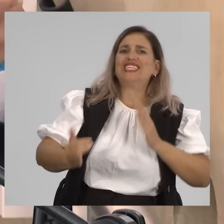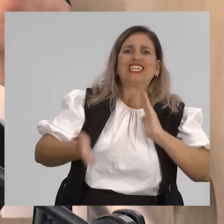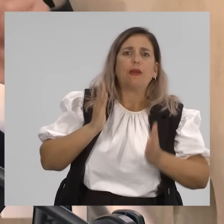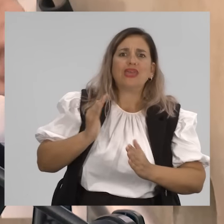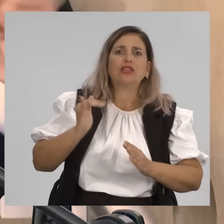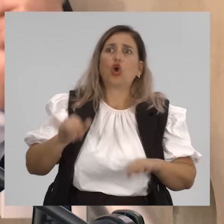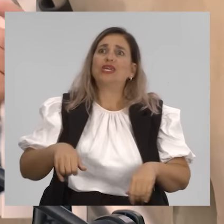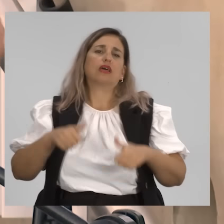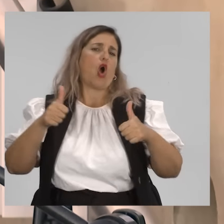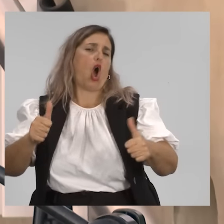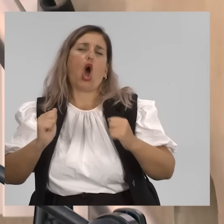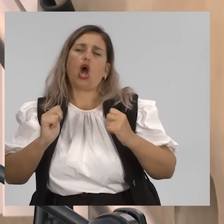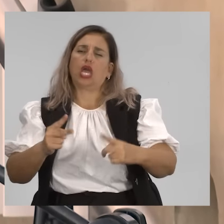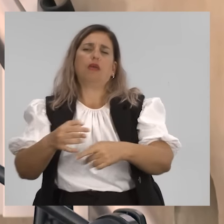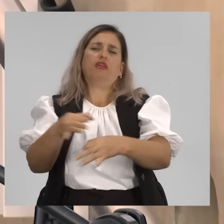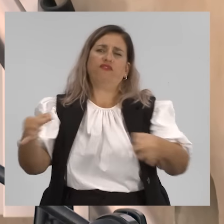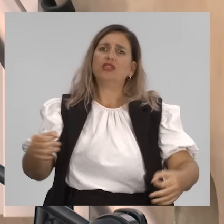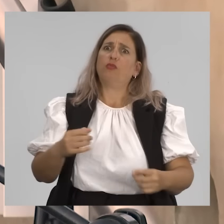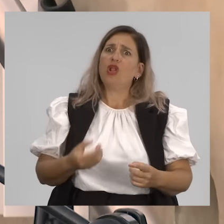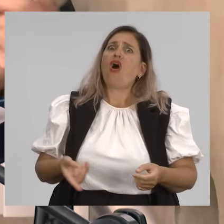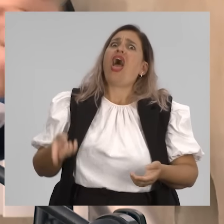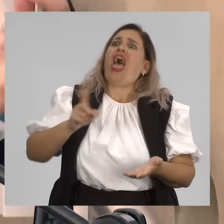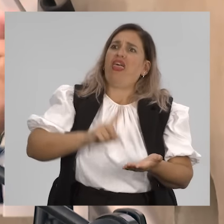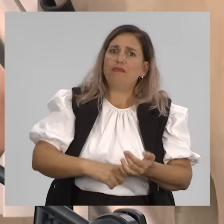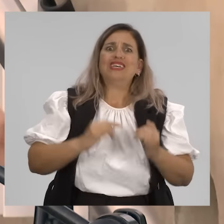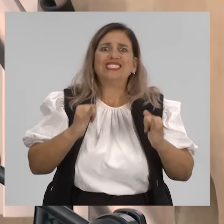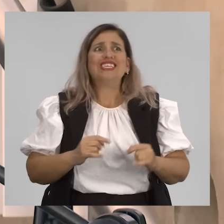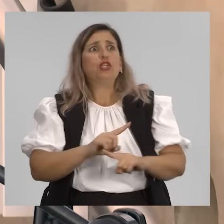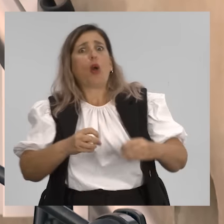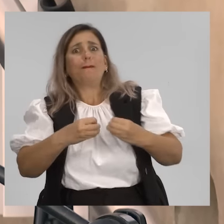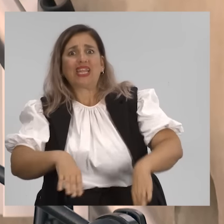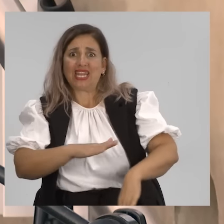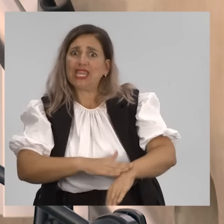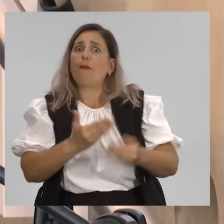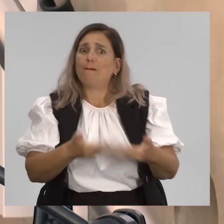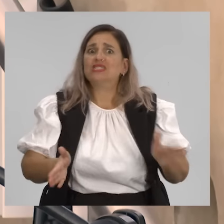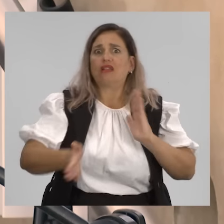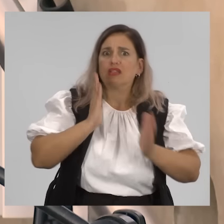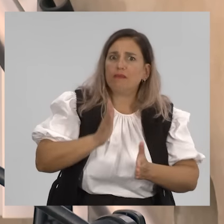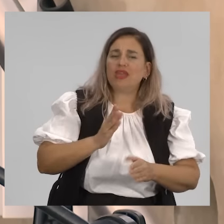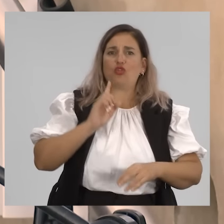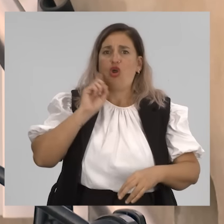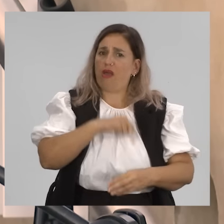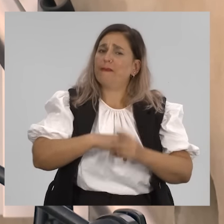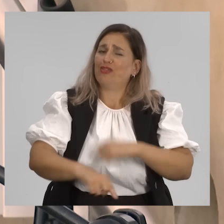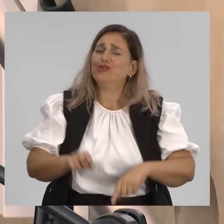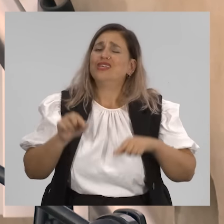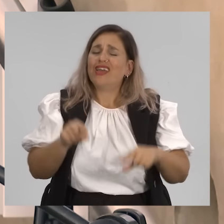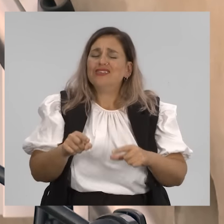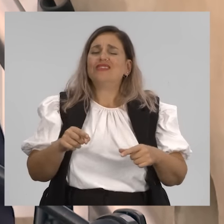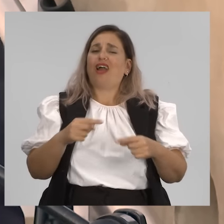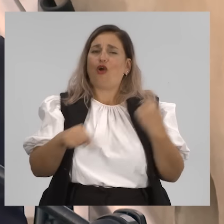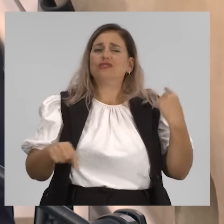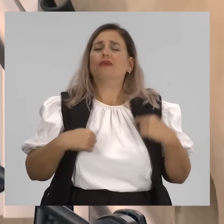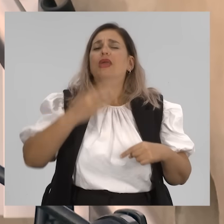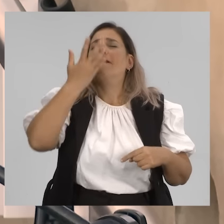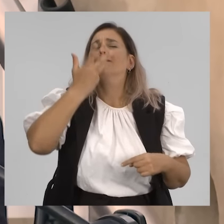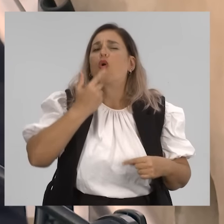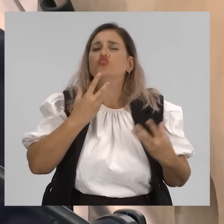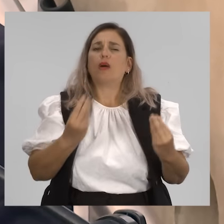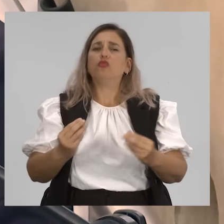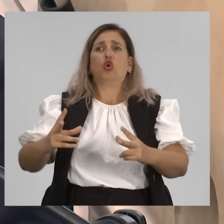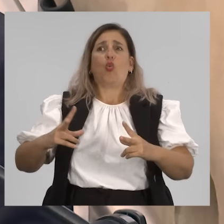el tratamiento es bueno o malo solamente, importa que sea a tiempo. Y por eso ese factor, esa combinación de